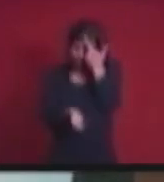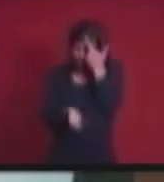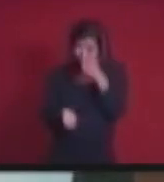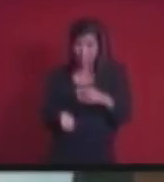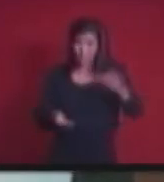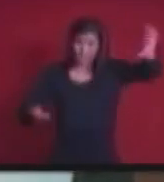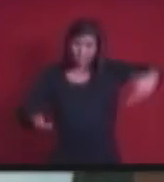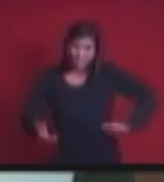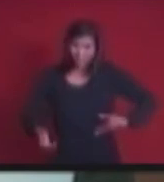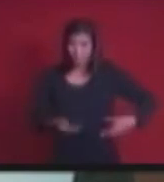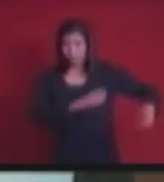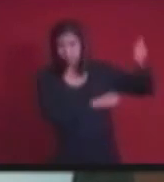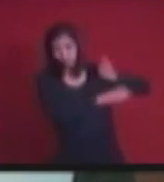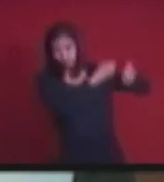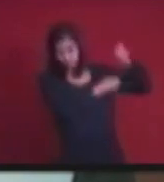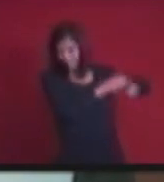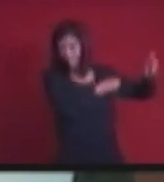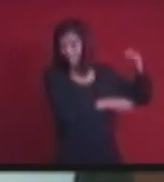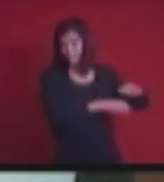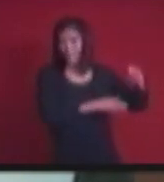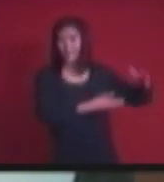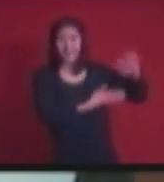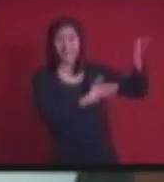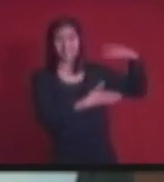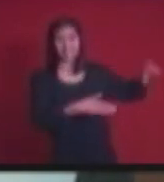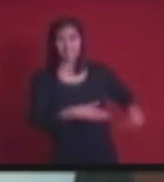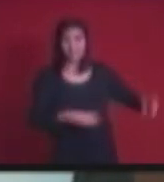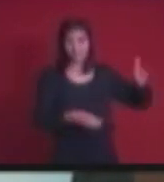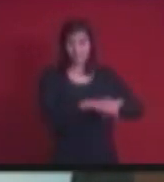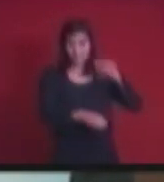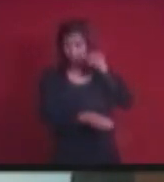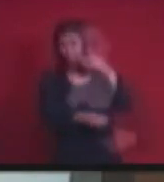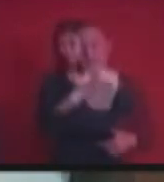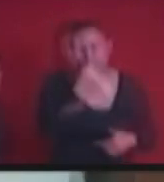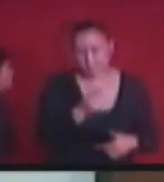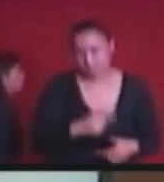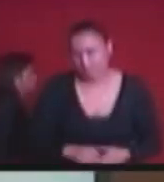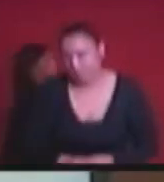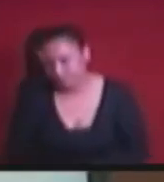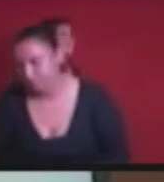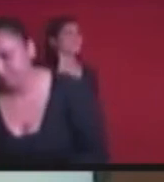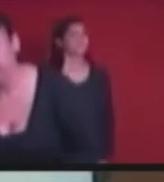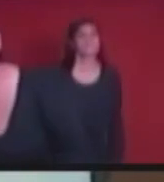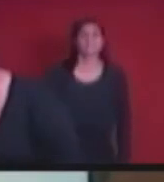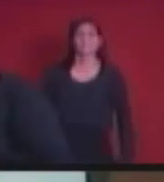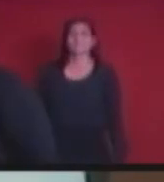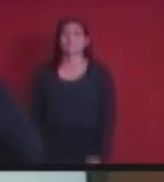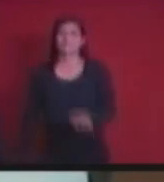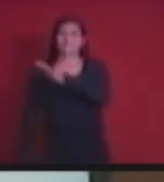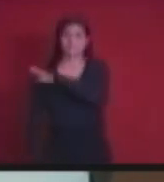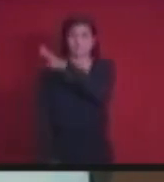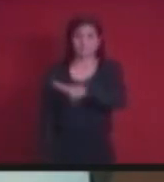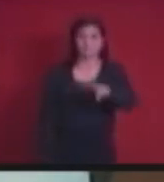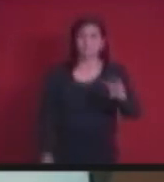El accidente que tuve fue hace muchos más años de que fuera gobernador el personaje que tú acabas de mencionar. General,